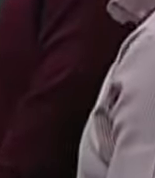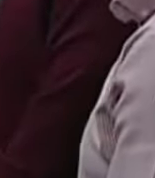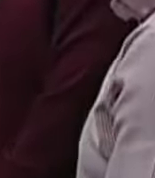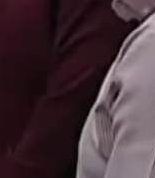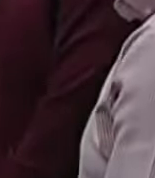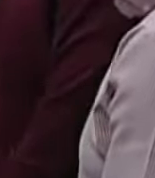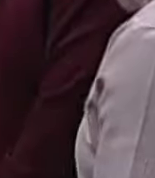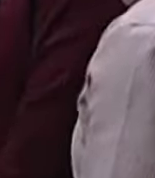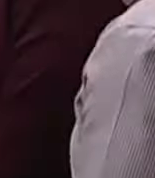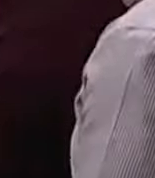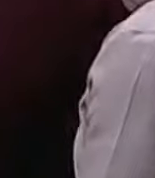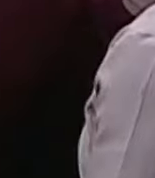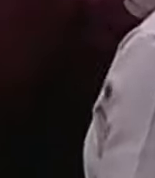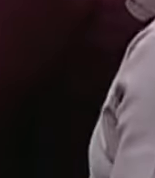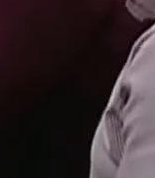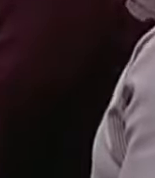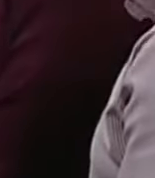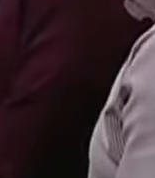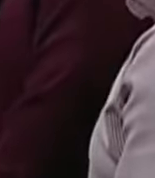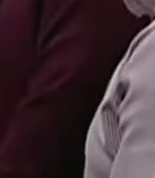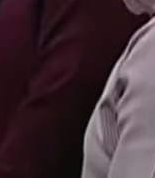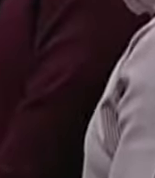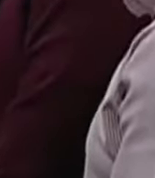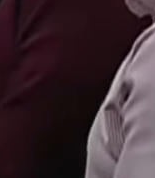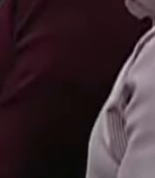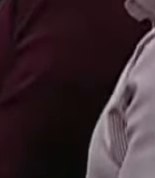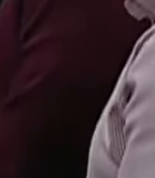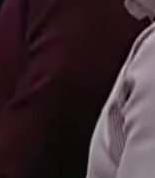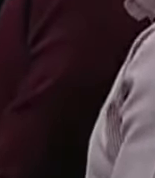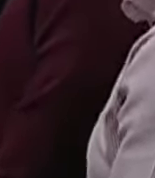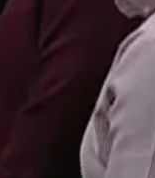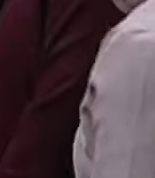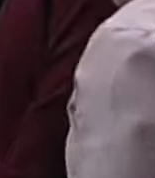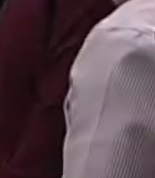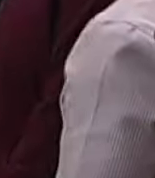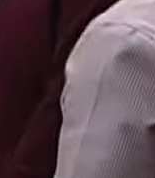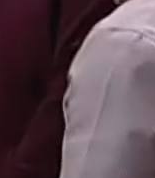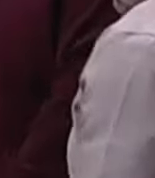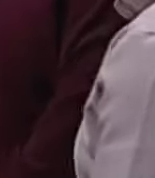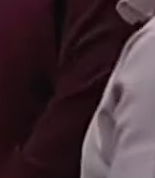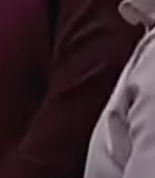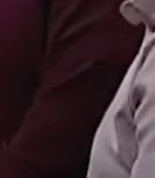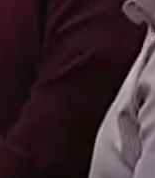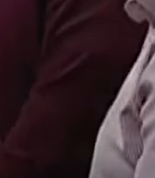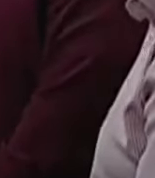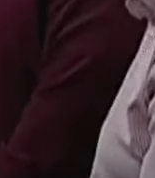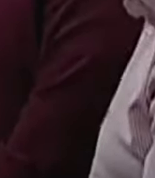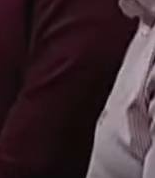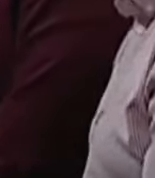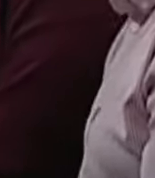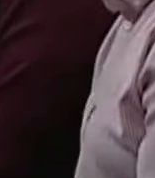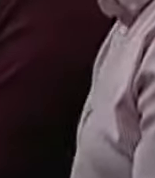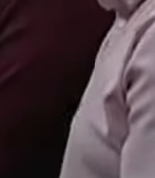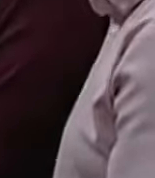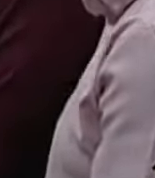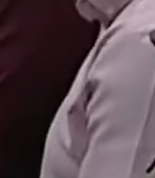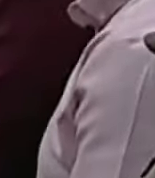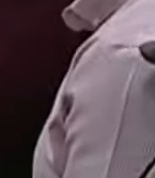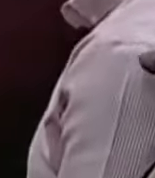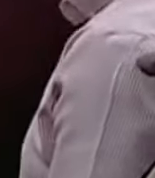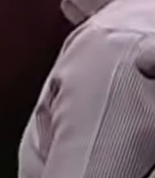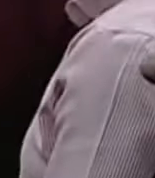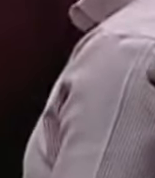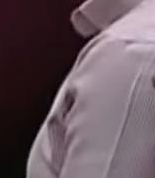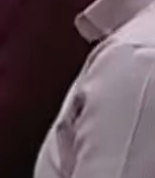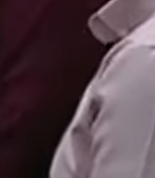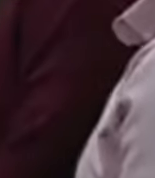son la precursora heroica, la fundadora, intermedia de oro, joven y genial. Estas 5 generaciones